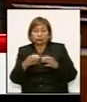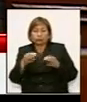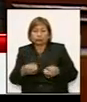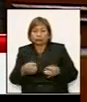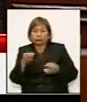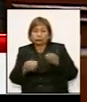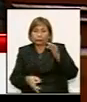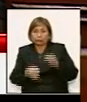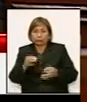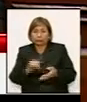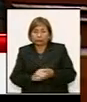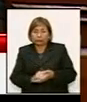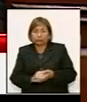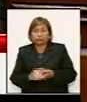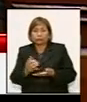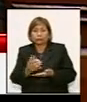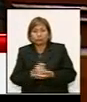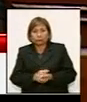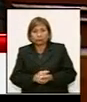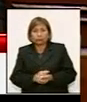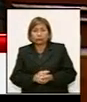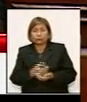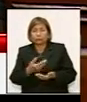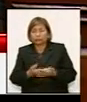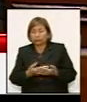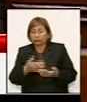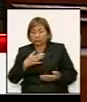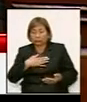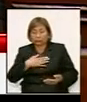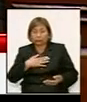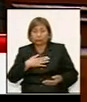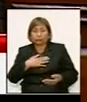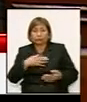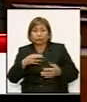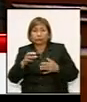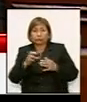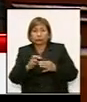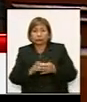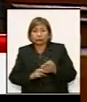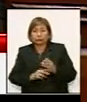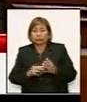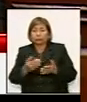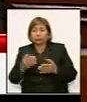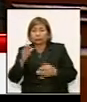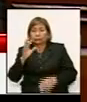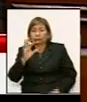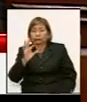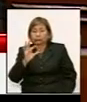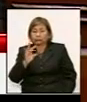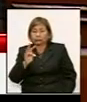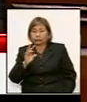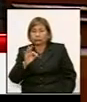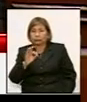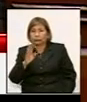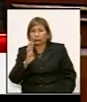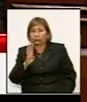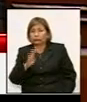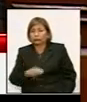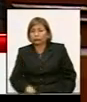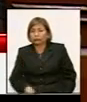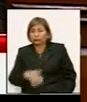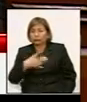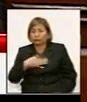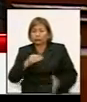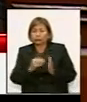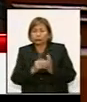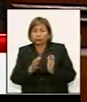Justicia el haber acumulado este mi proyecto de ley 3974, proyecto de mi autoría,